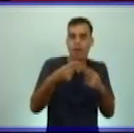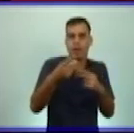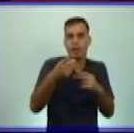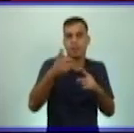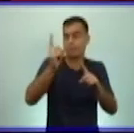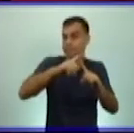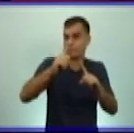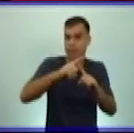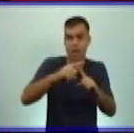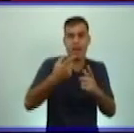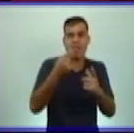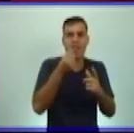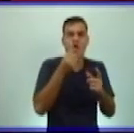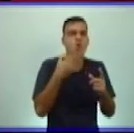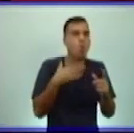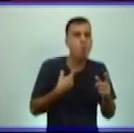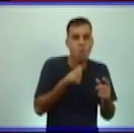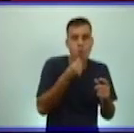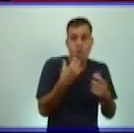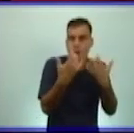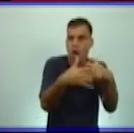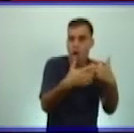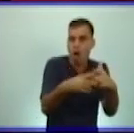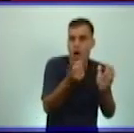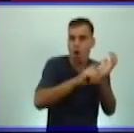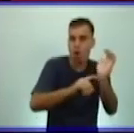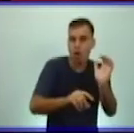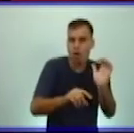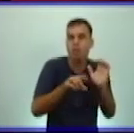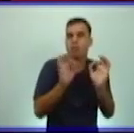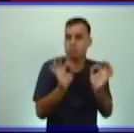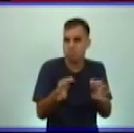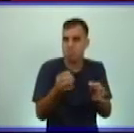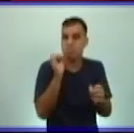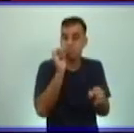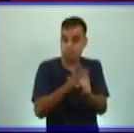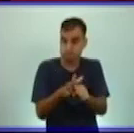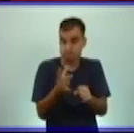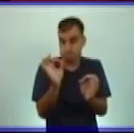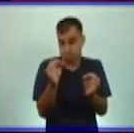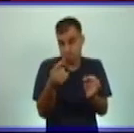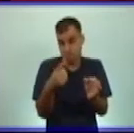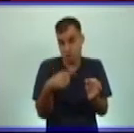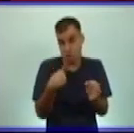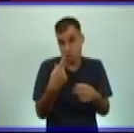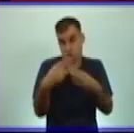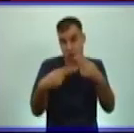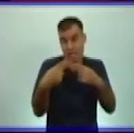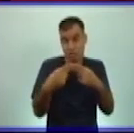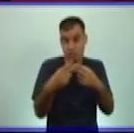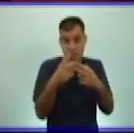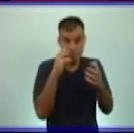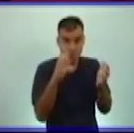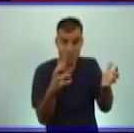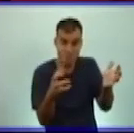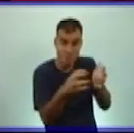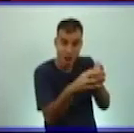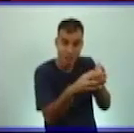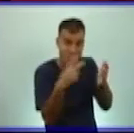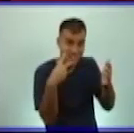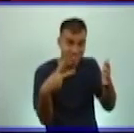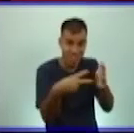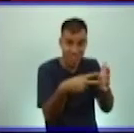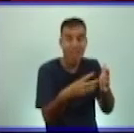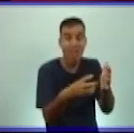obtención de corriente a partir de este dispositivo que hemos nombrado, el transformador y los generadores